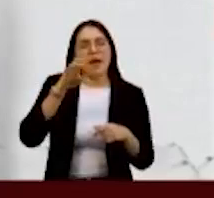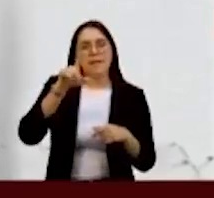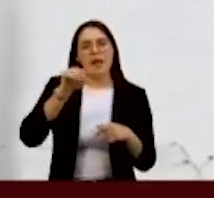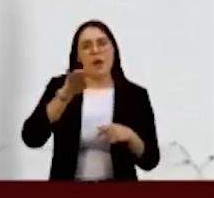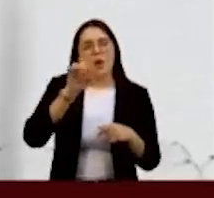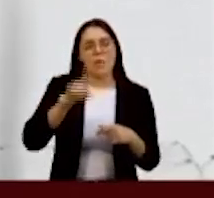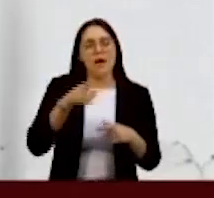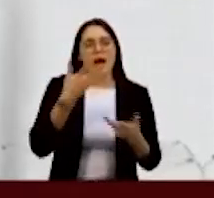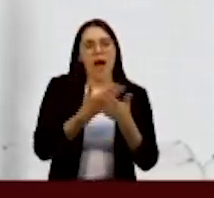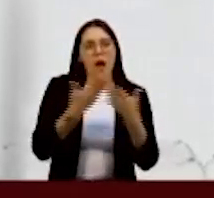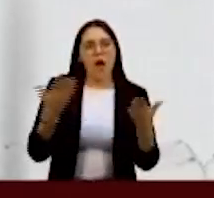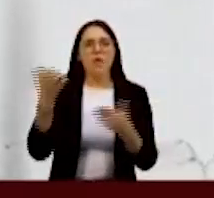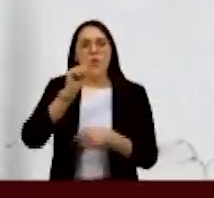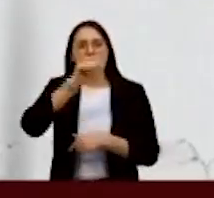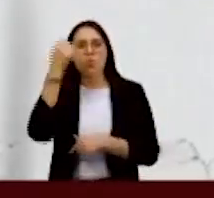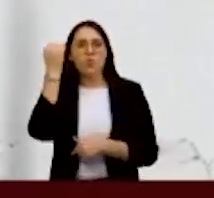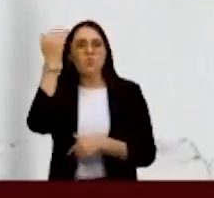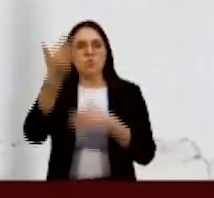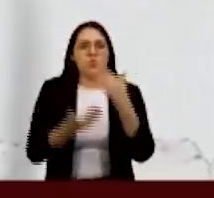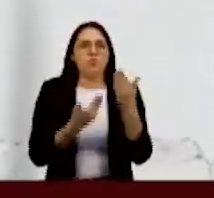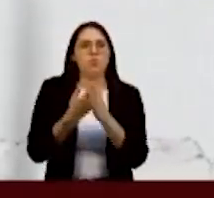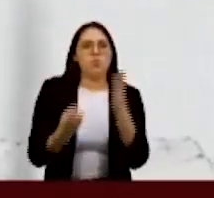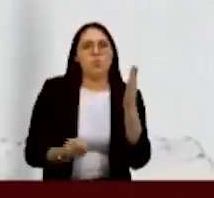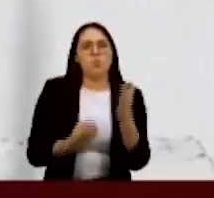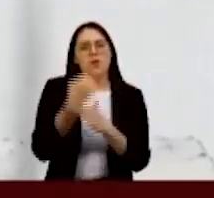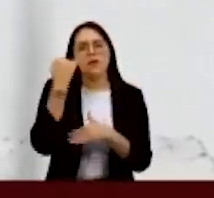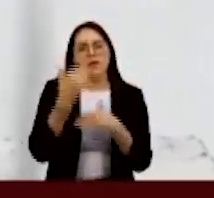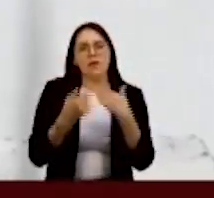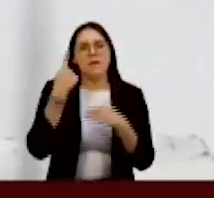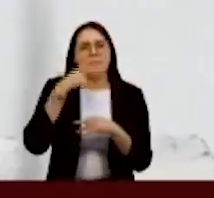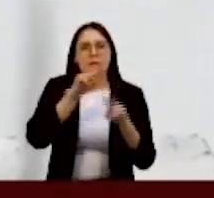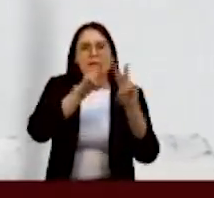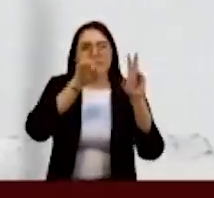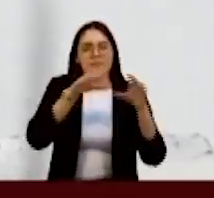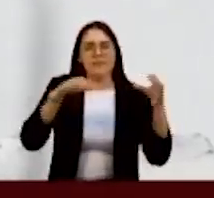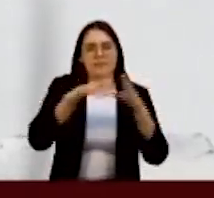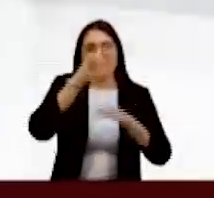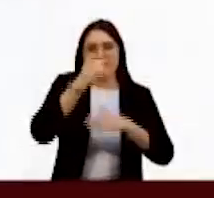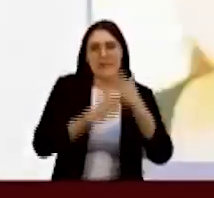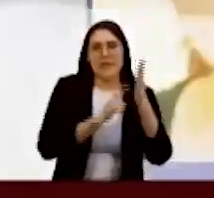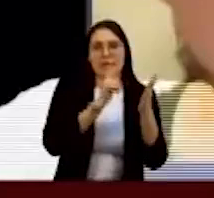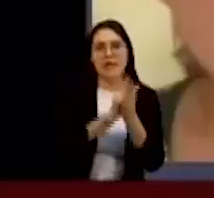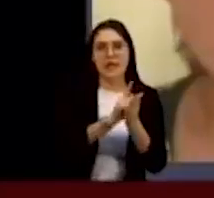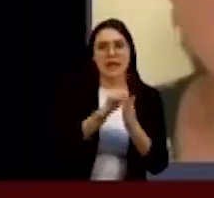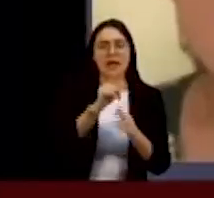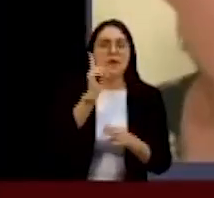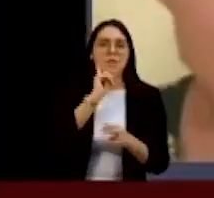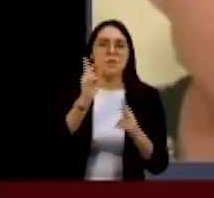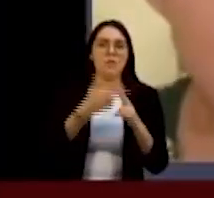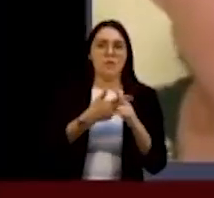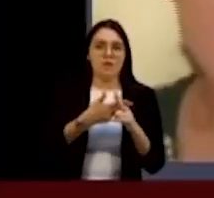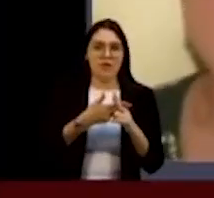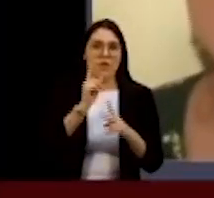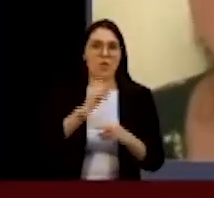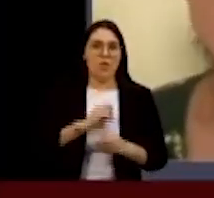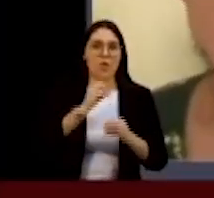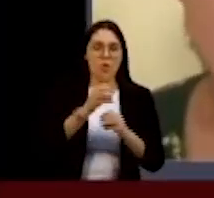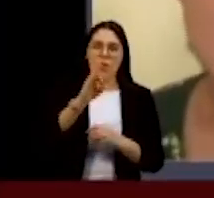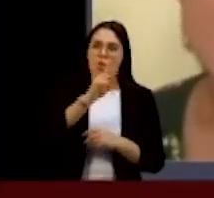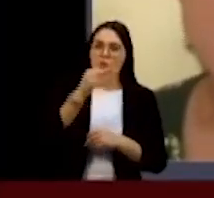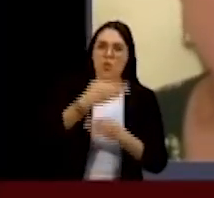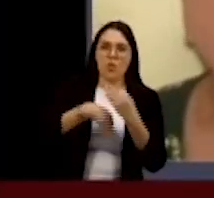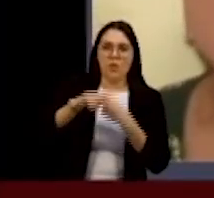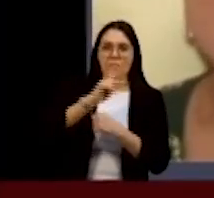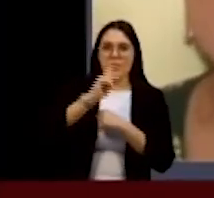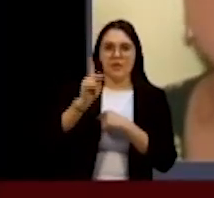quien impulsa una iniciativa con la que se busca homologar el delito de feminicidio en todo el país. Que podamos unificar y